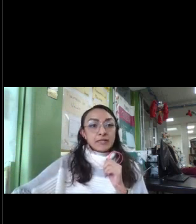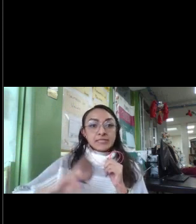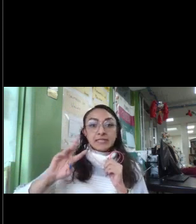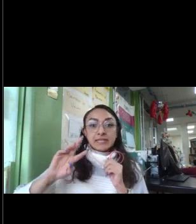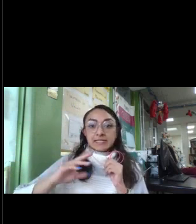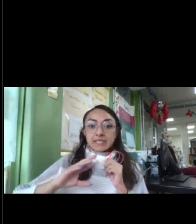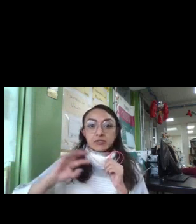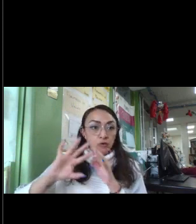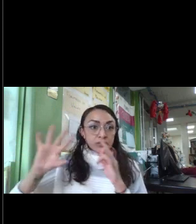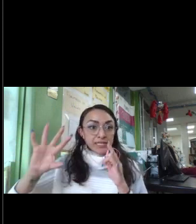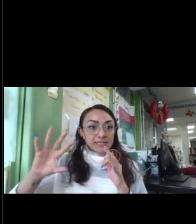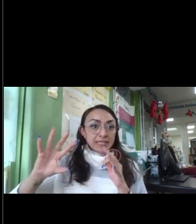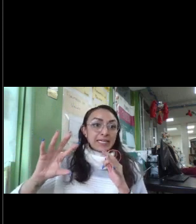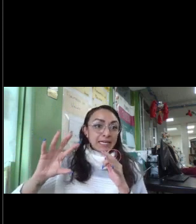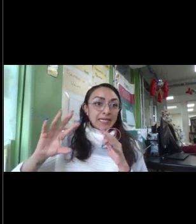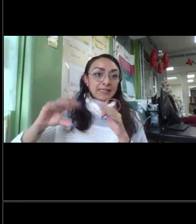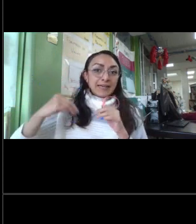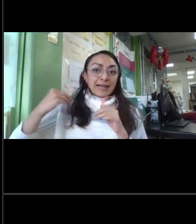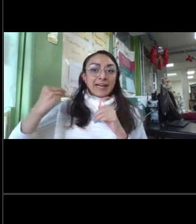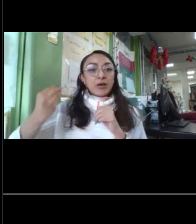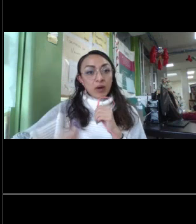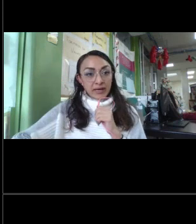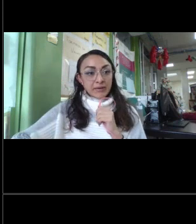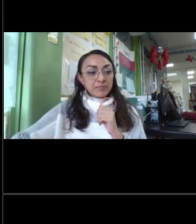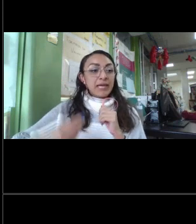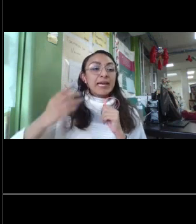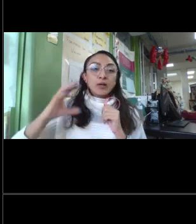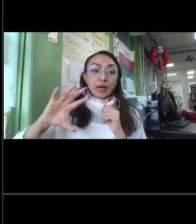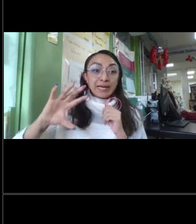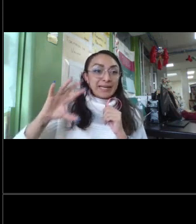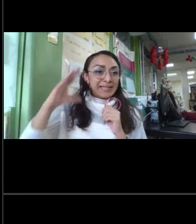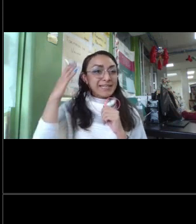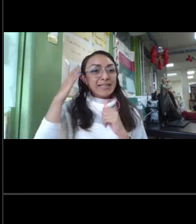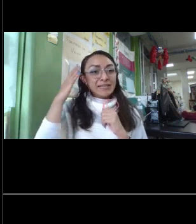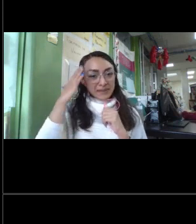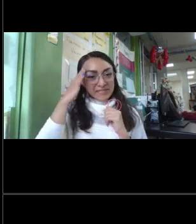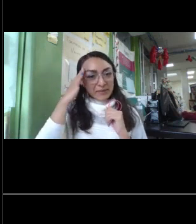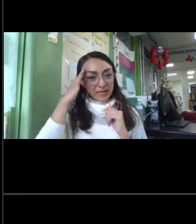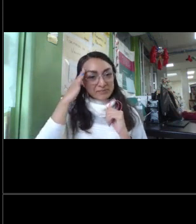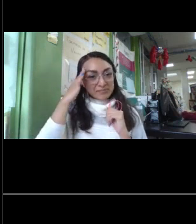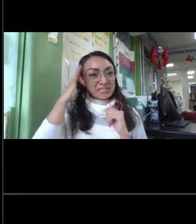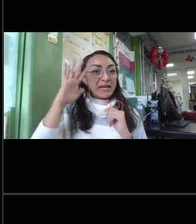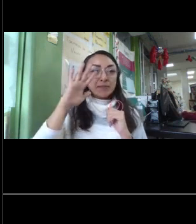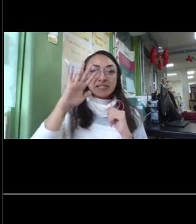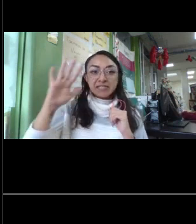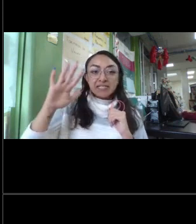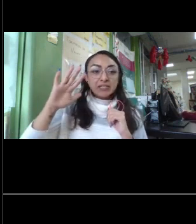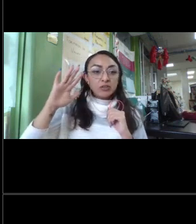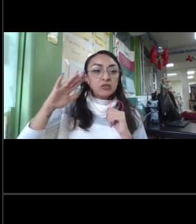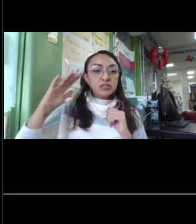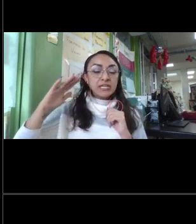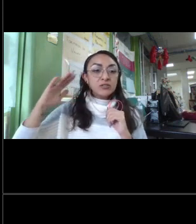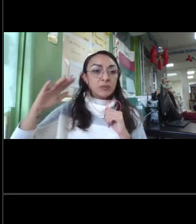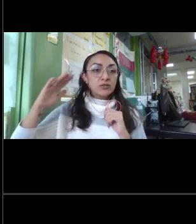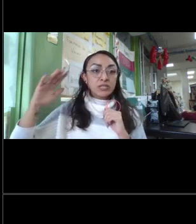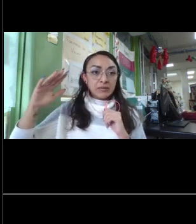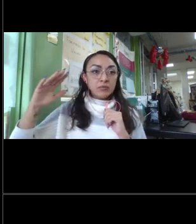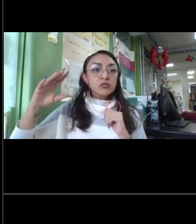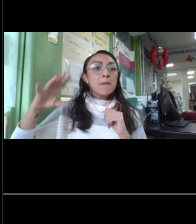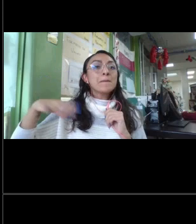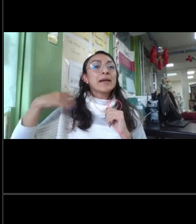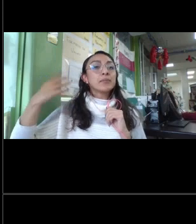es la diferencia entre esas cosas y el lenguaje? El lenguaje está a nivel cerebral. Es la capacidad que todos los seres